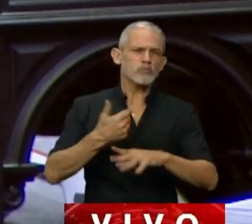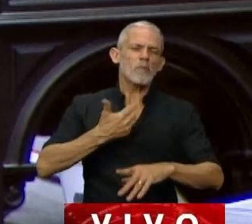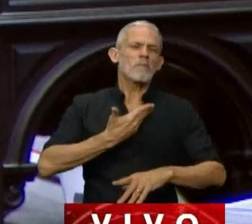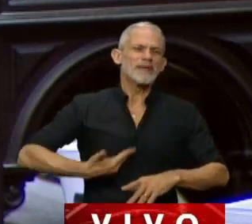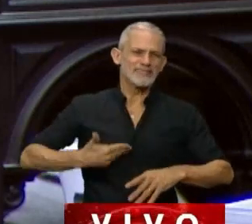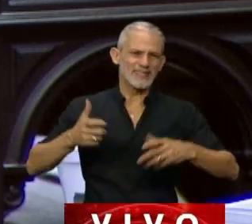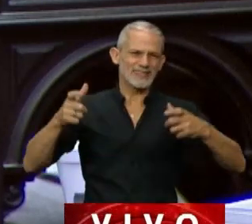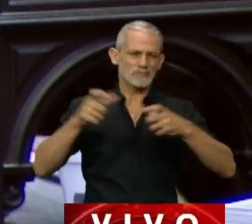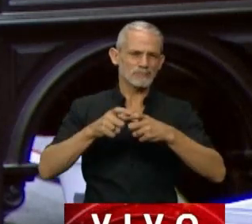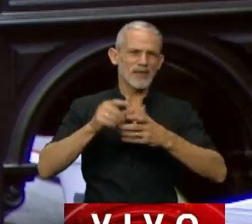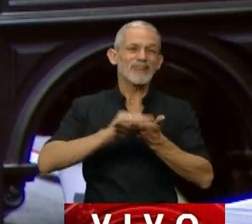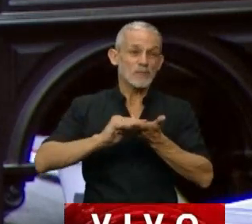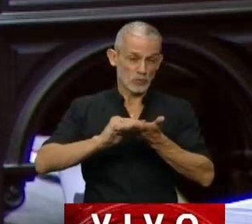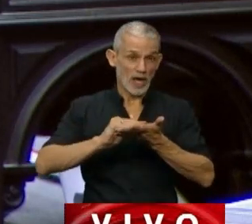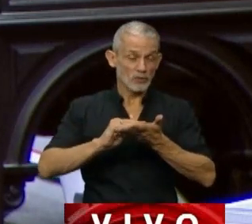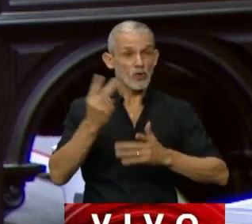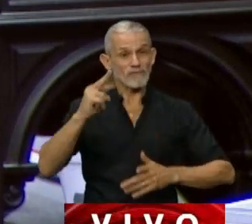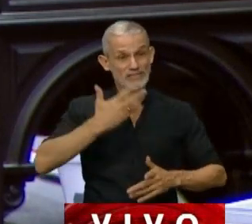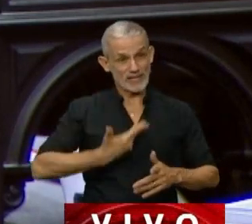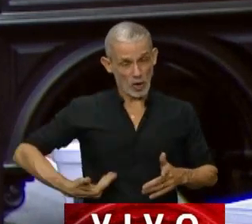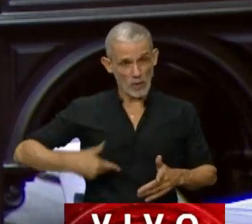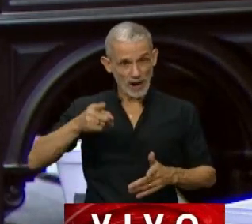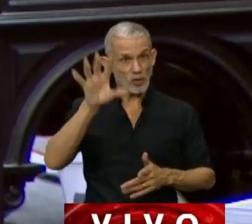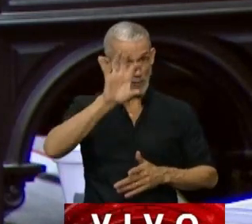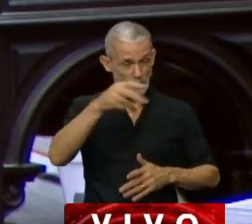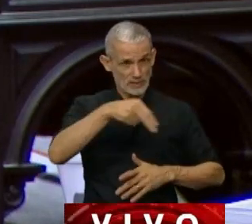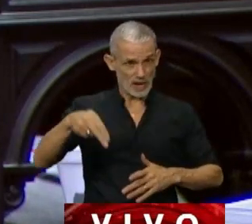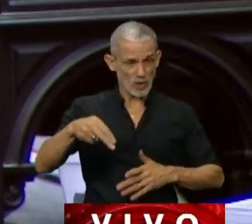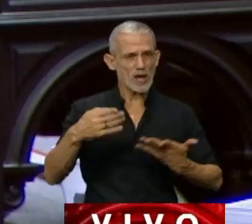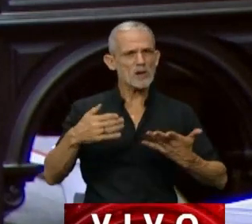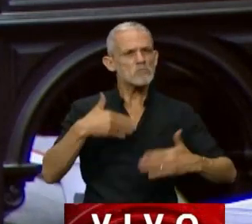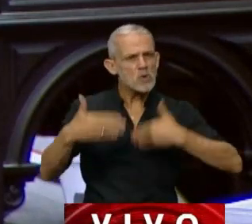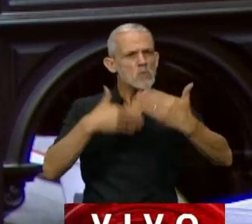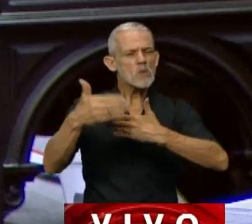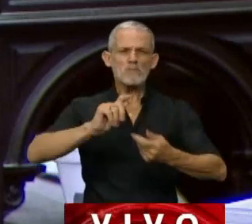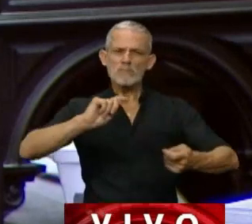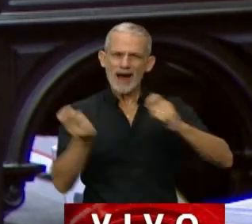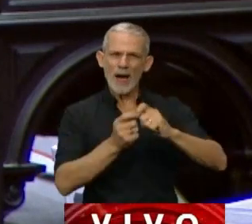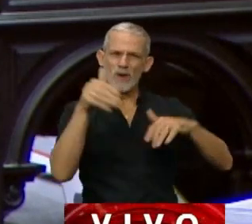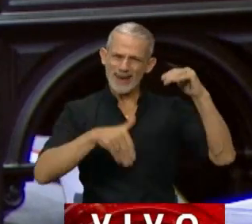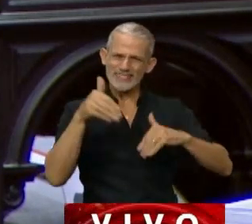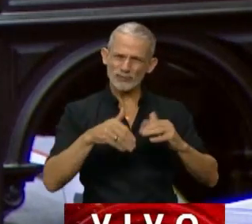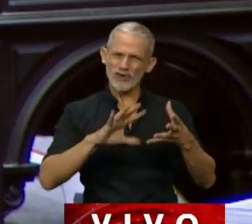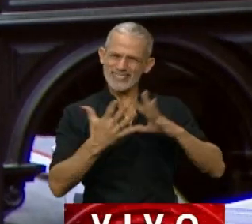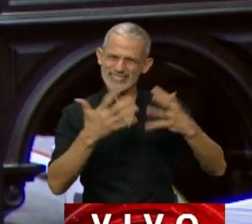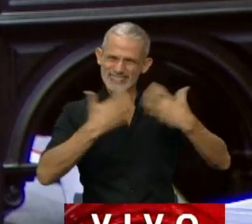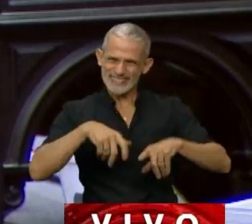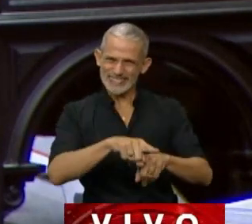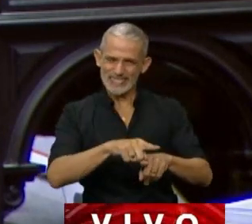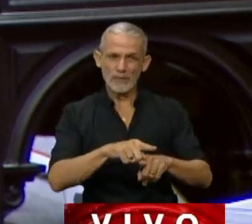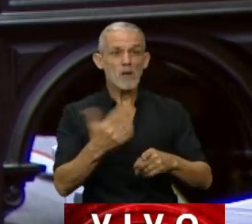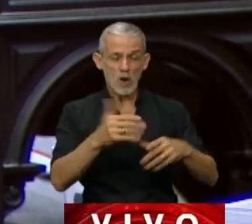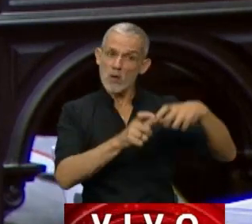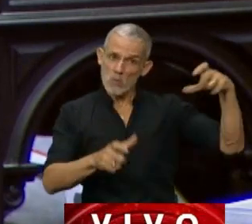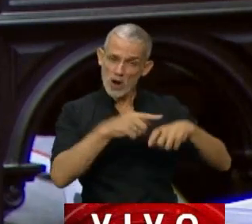presidí la Cámara de Diputados como vicegobernador de la provincia, llevamos adelante una de las primeras reformas electorales en donde se permitía